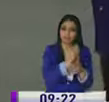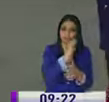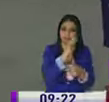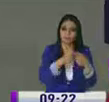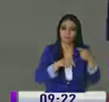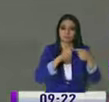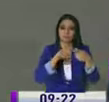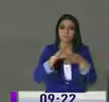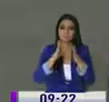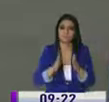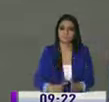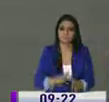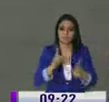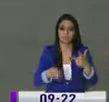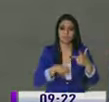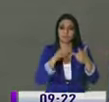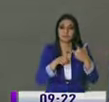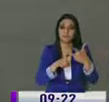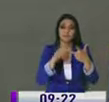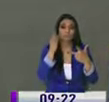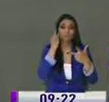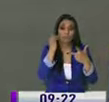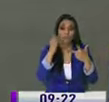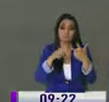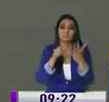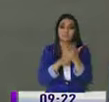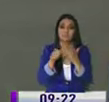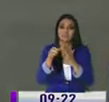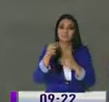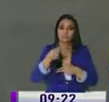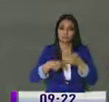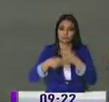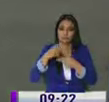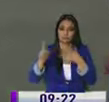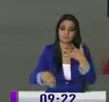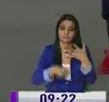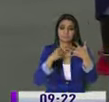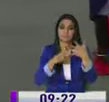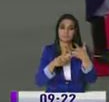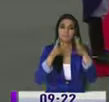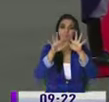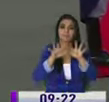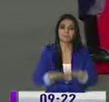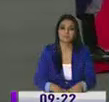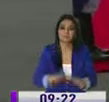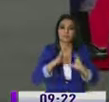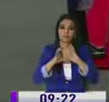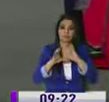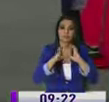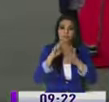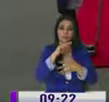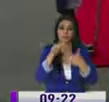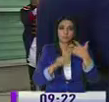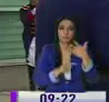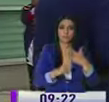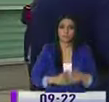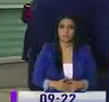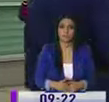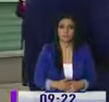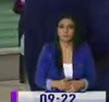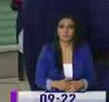la cancillería maría fernanda espinoza el ministro de comercio pablo campana y el secretario de comunicación alex mora